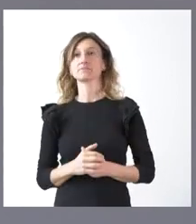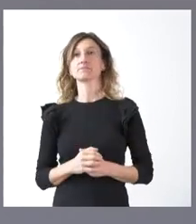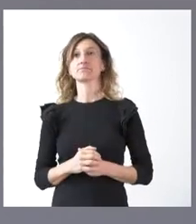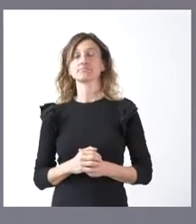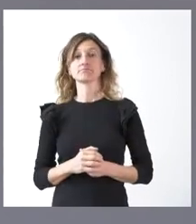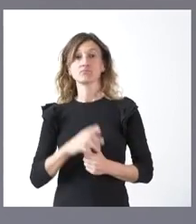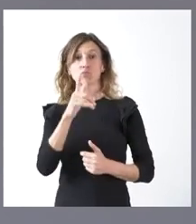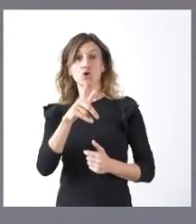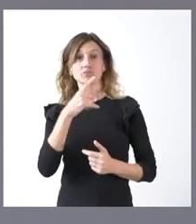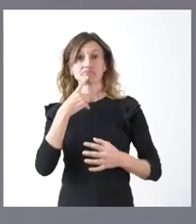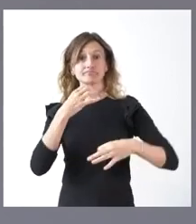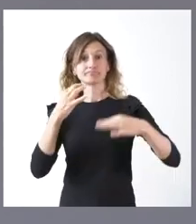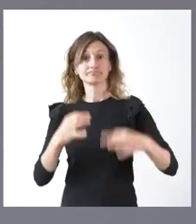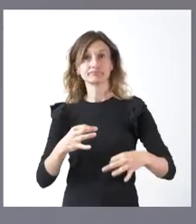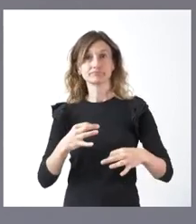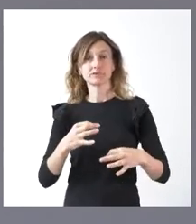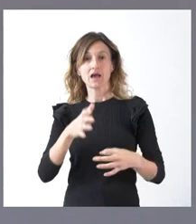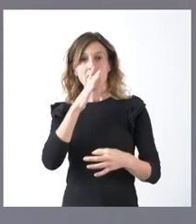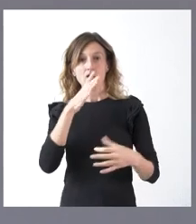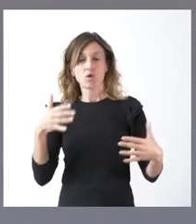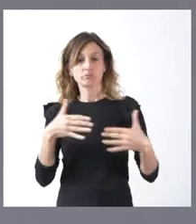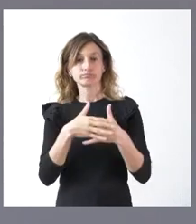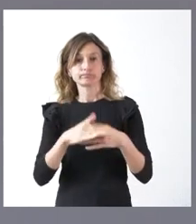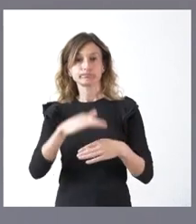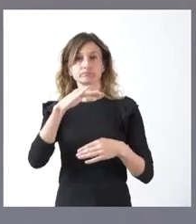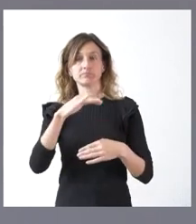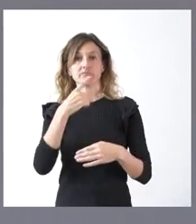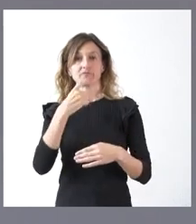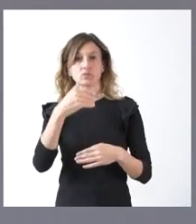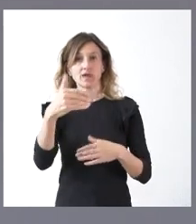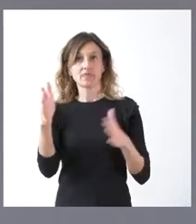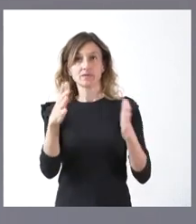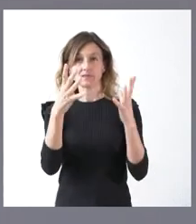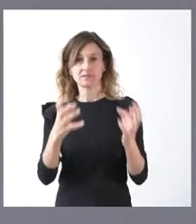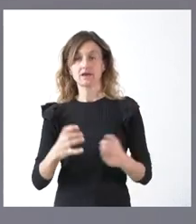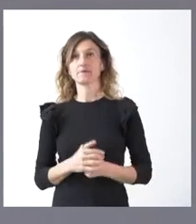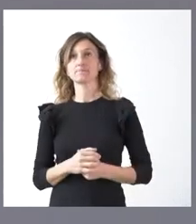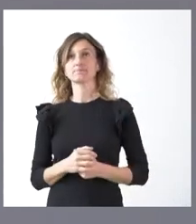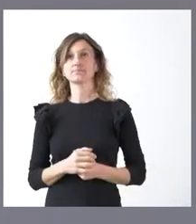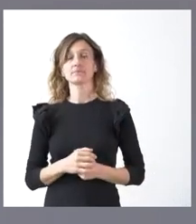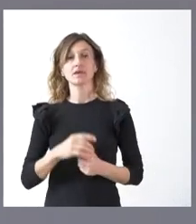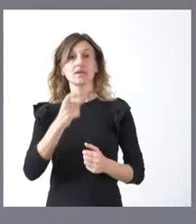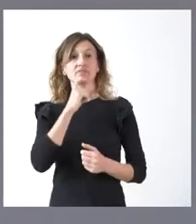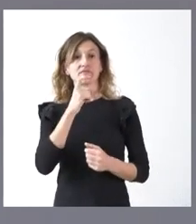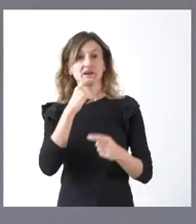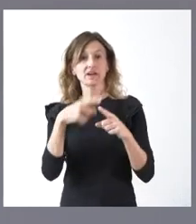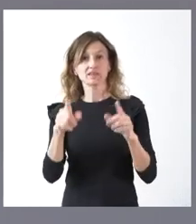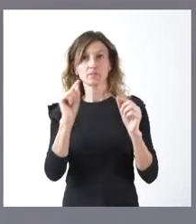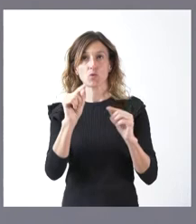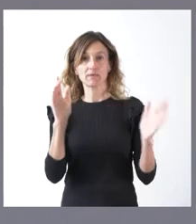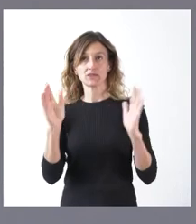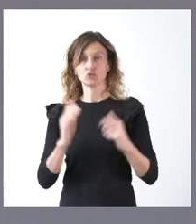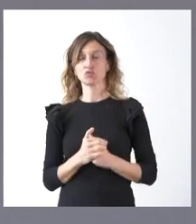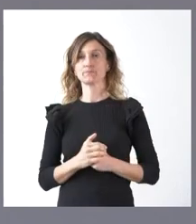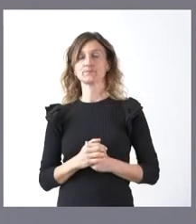vienen a garantizar esa dotación y es en base de agua para momentos de dificultad a partir de ahí el momento que vimos es muy distinto de otras ocasiones y por